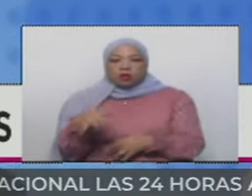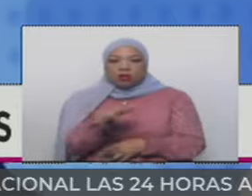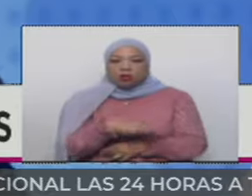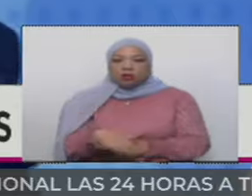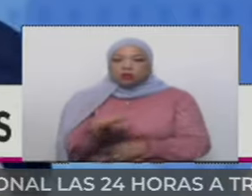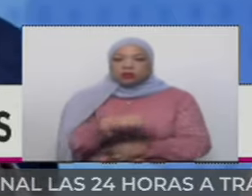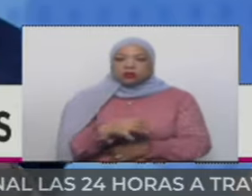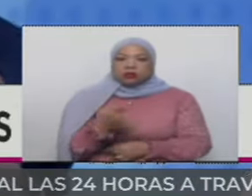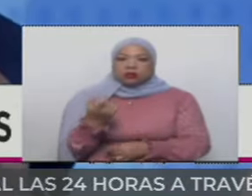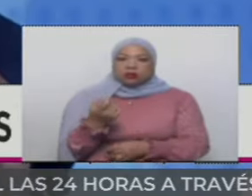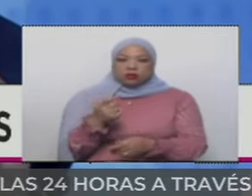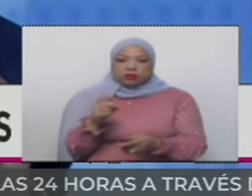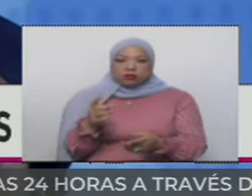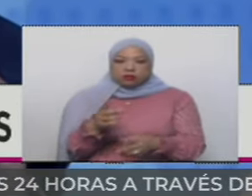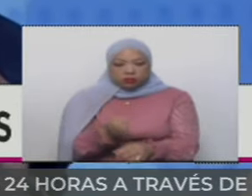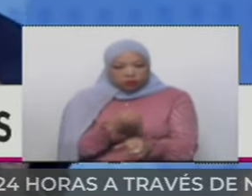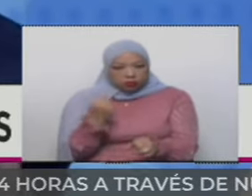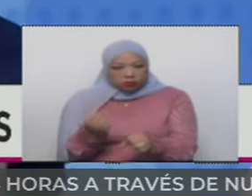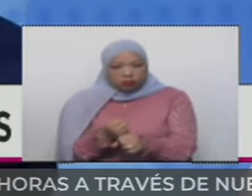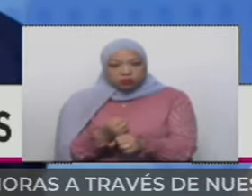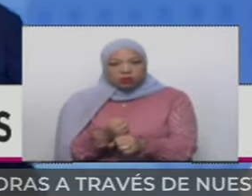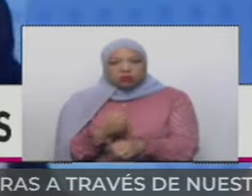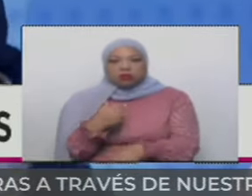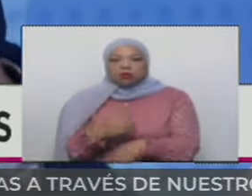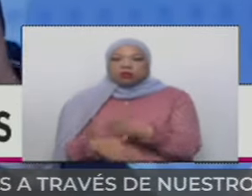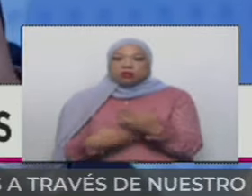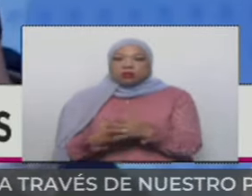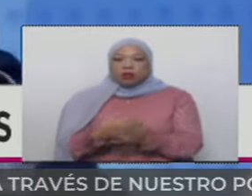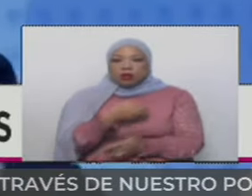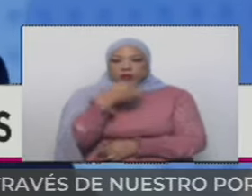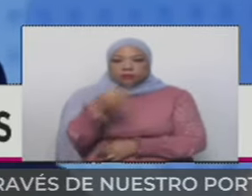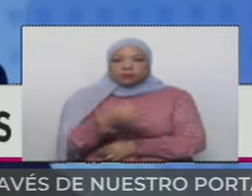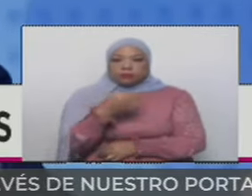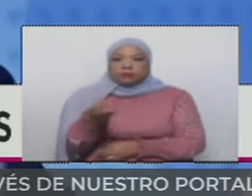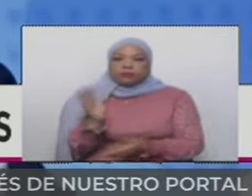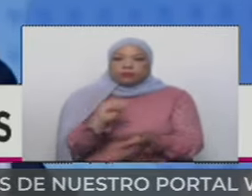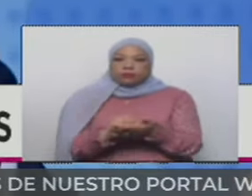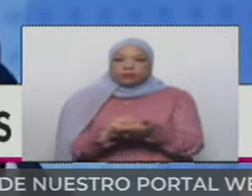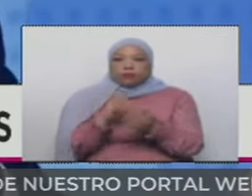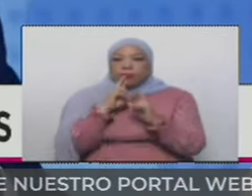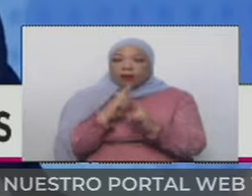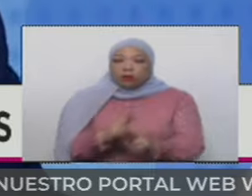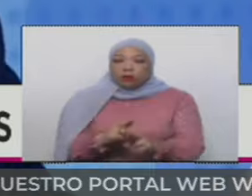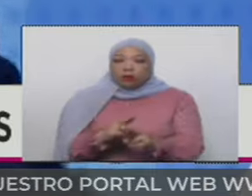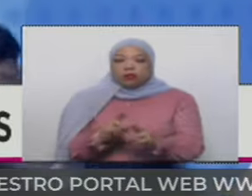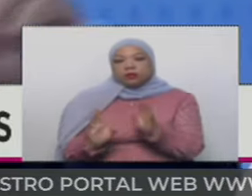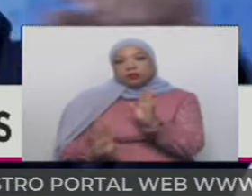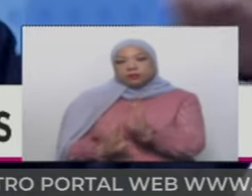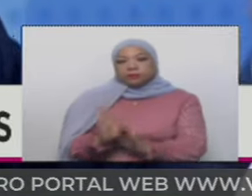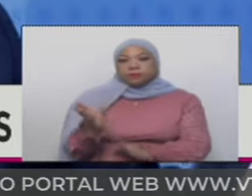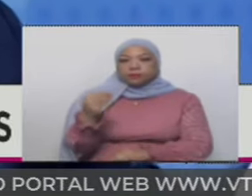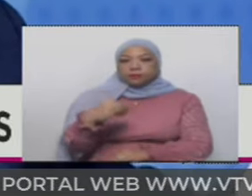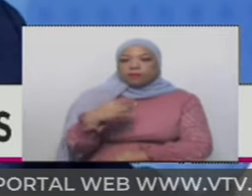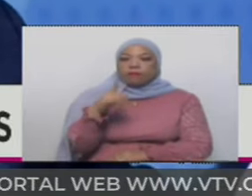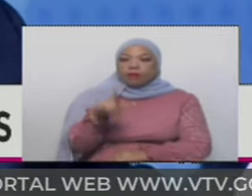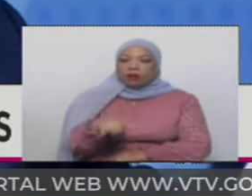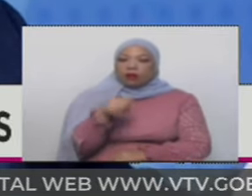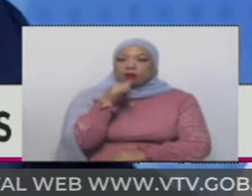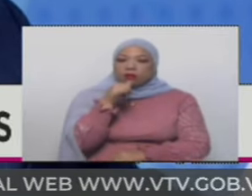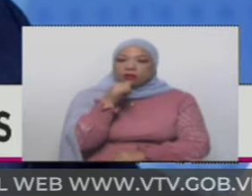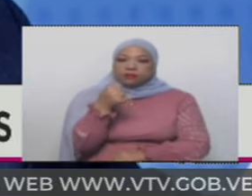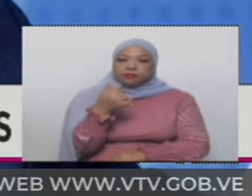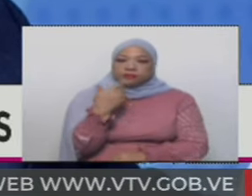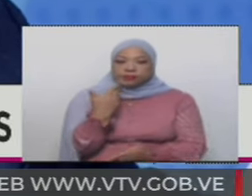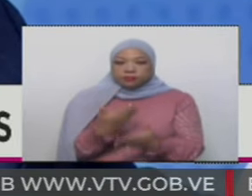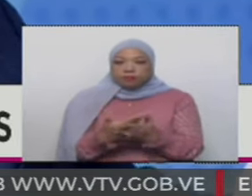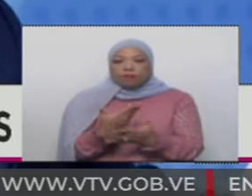se impregna de la fuerza de la galería, y todas las artes juntas y revueltas dan un resultado superior. Quiero decir además que voy a tomarle